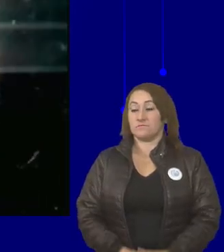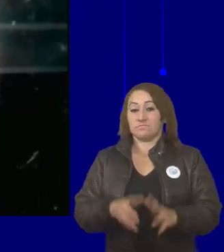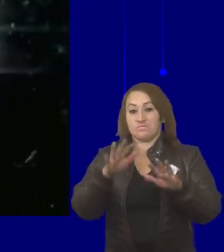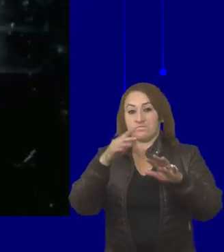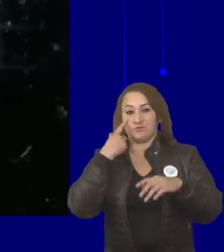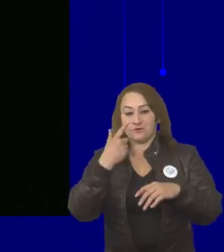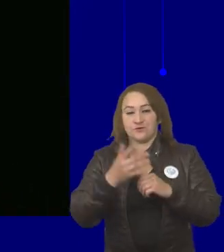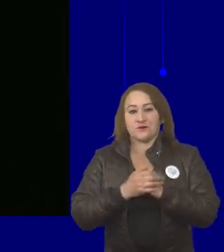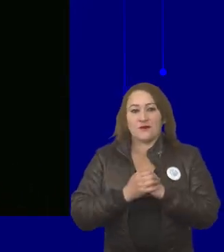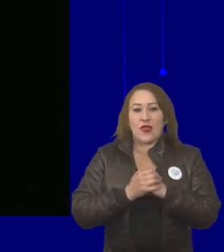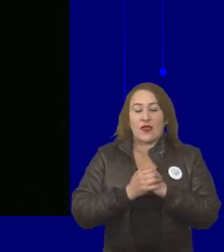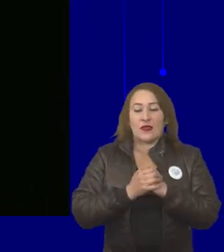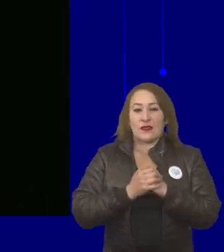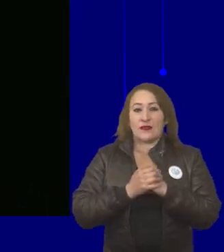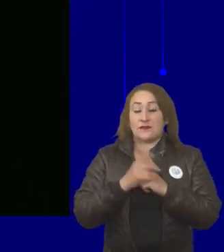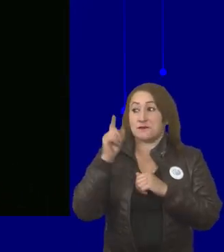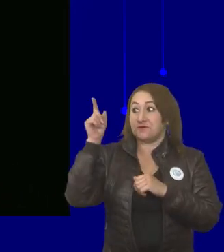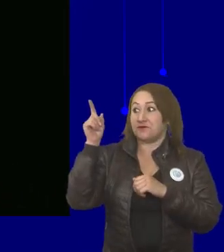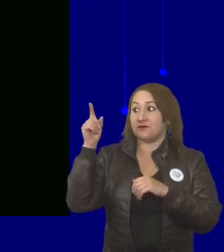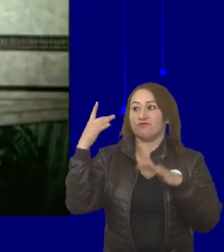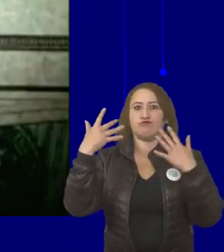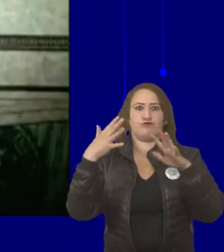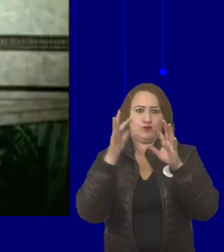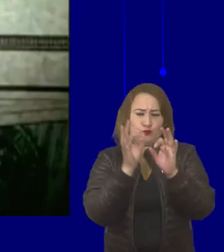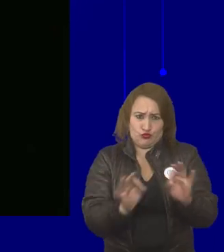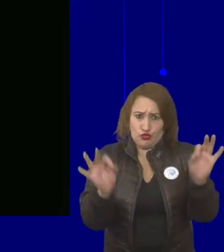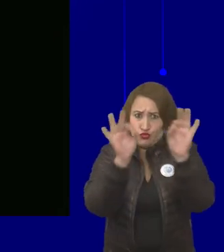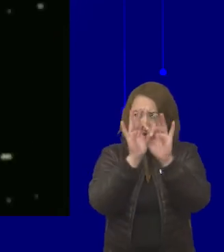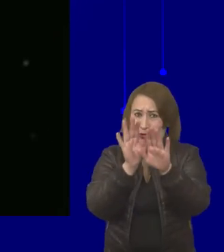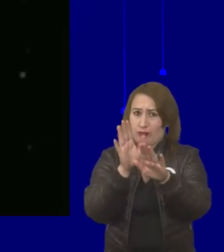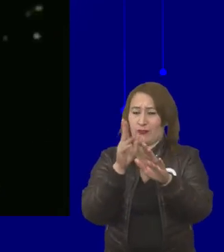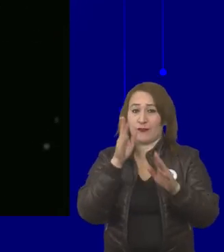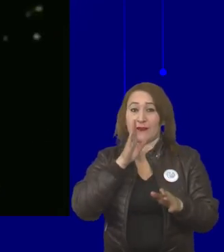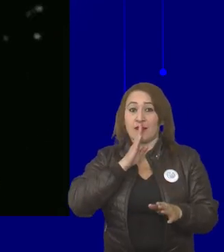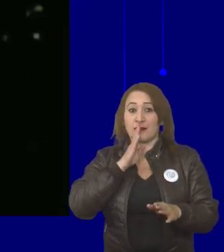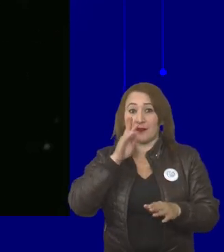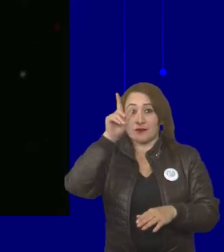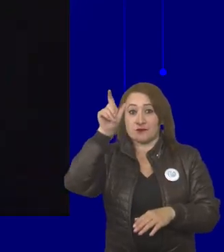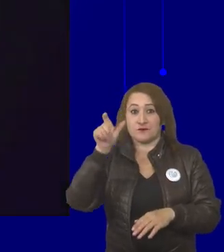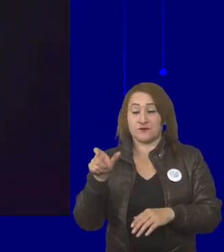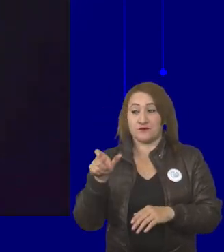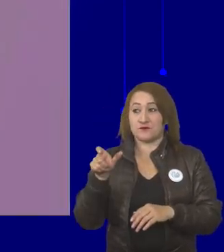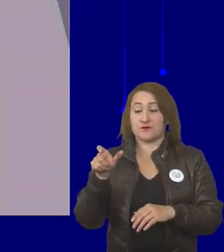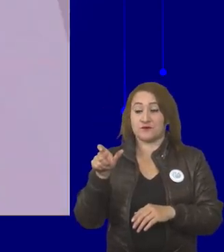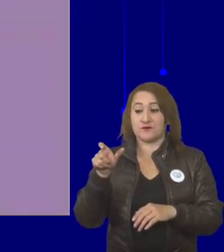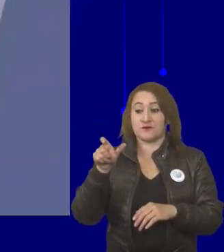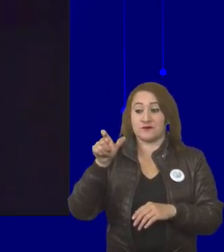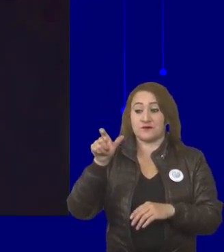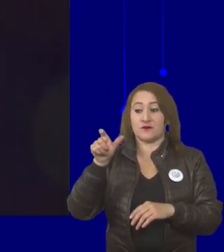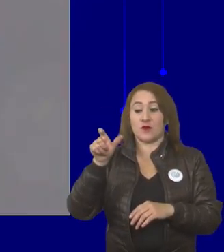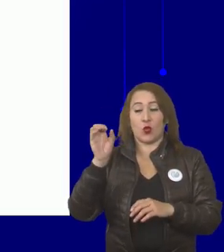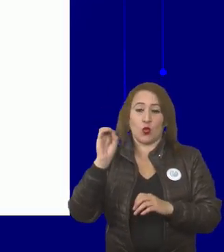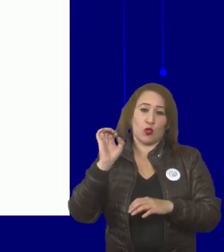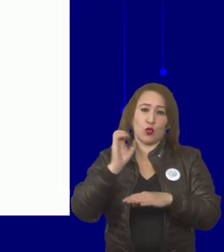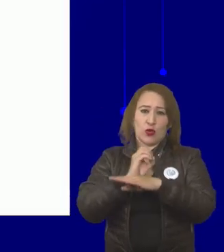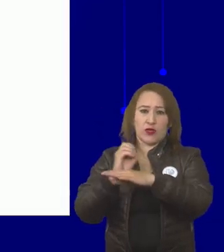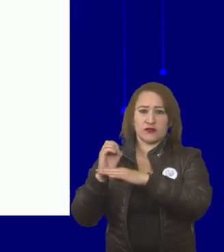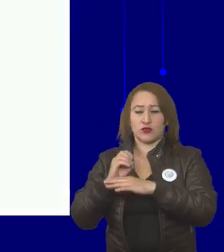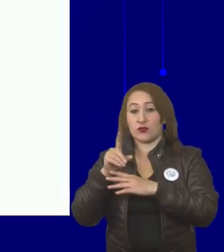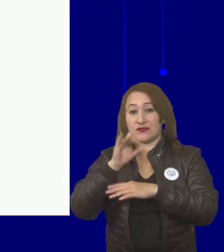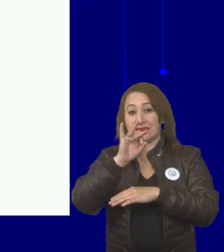Miren, ahí hay que hacerle una mención muy importante a tres organismos con los que nosotros